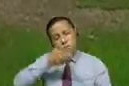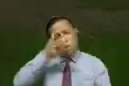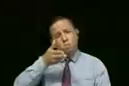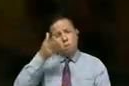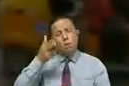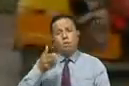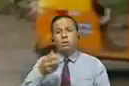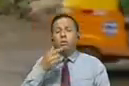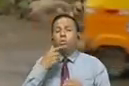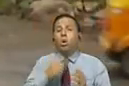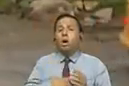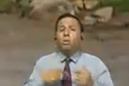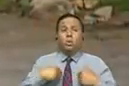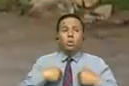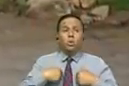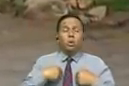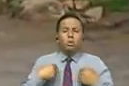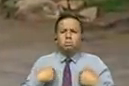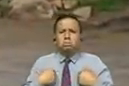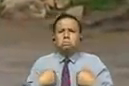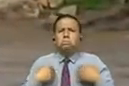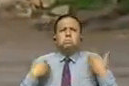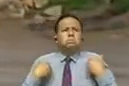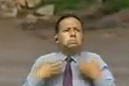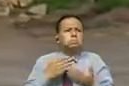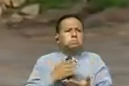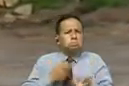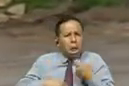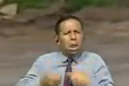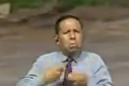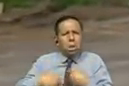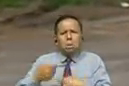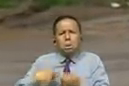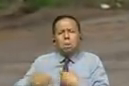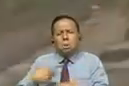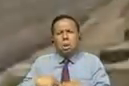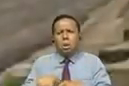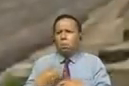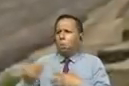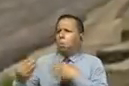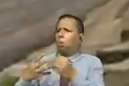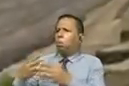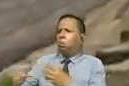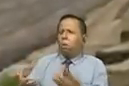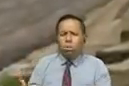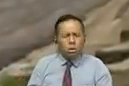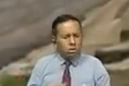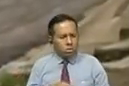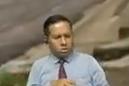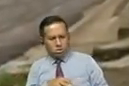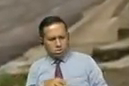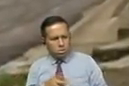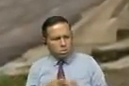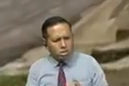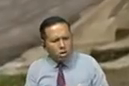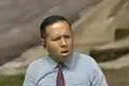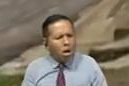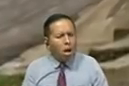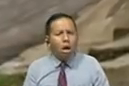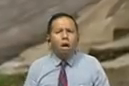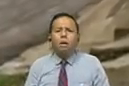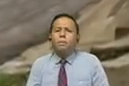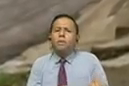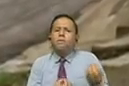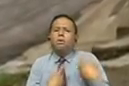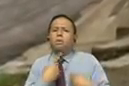por acá arriba y como yo también estaba atendiendo a full de clientes, se me fueron todos. Llevaron a un muchacho en la moto, yo no sé. Y después escuché que